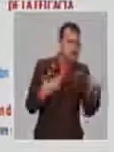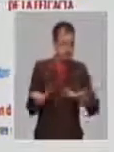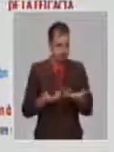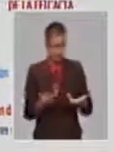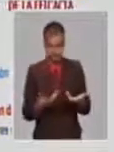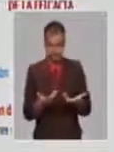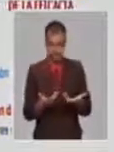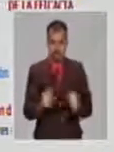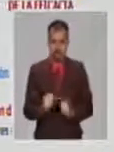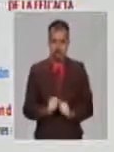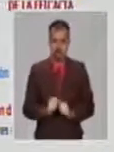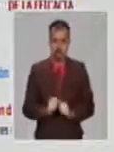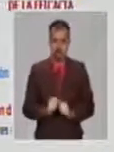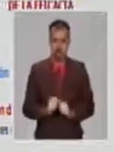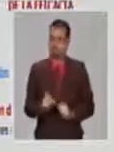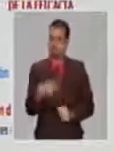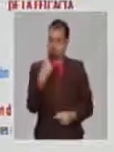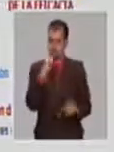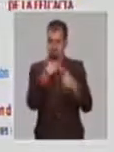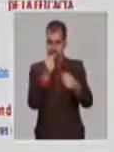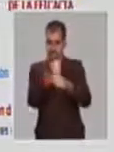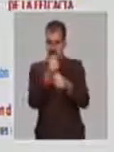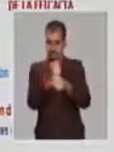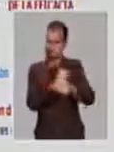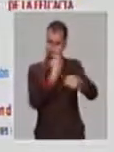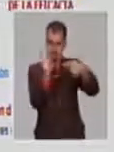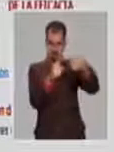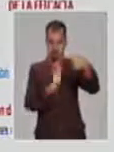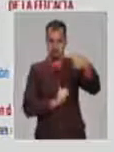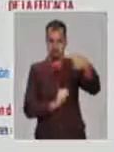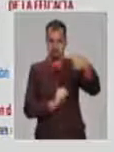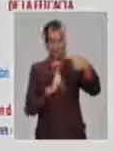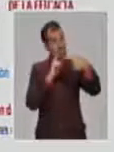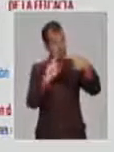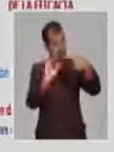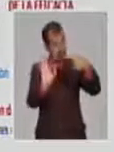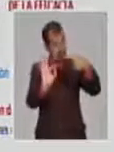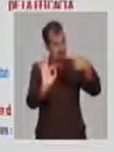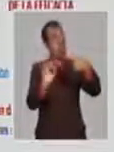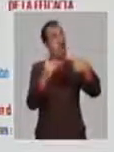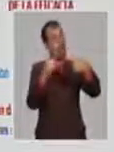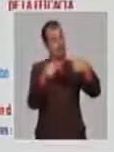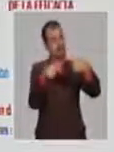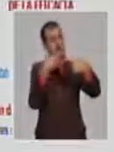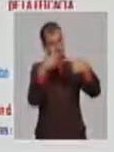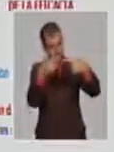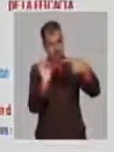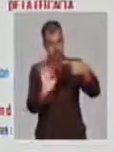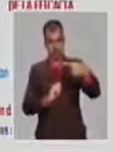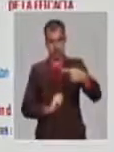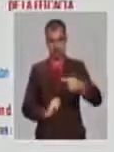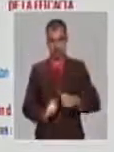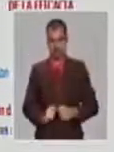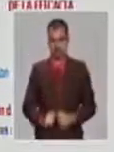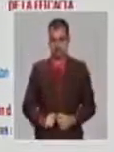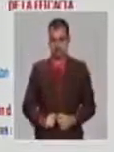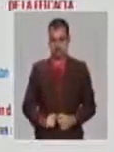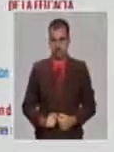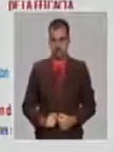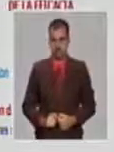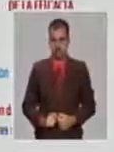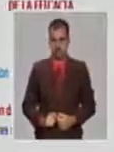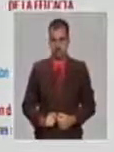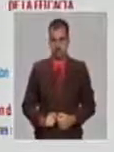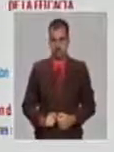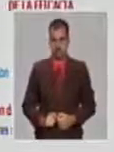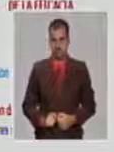un reto que nos hemos planteado, que creemos que es duro, pero que es factible. Nosotros queremos, dado lo